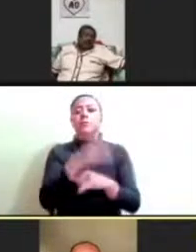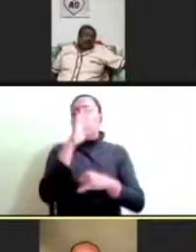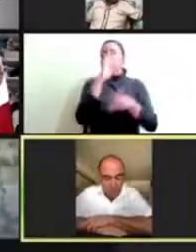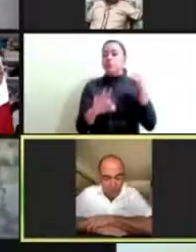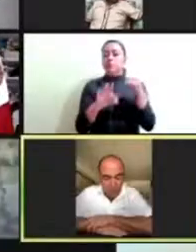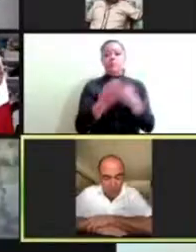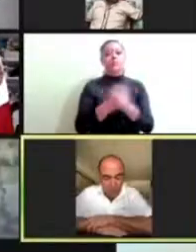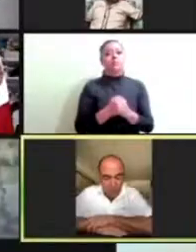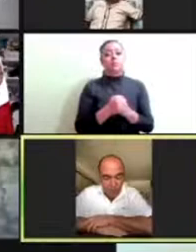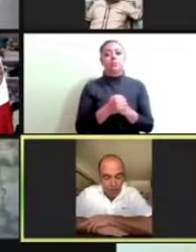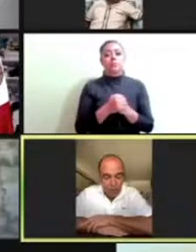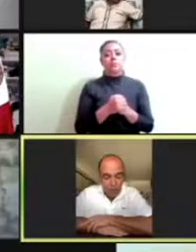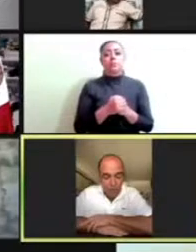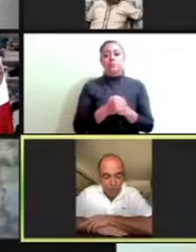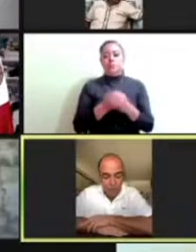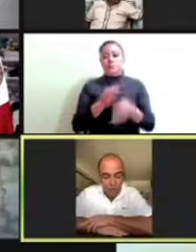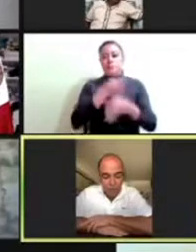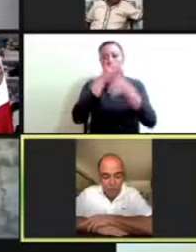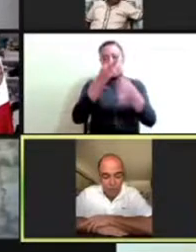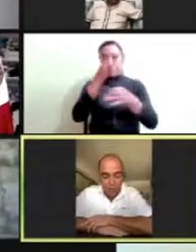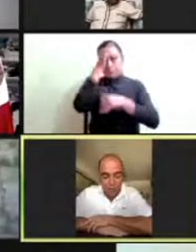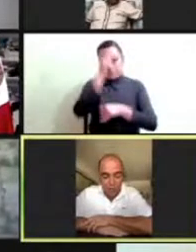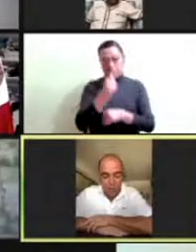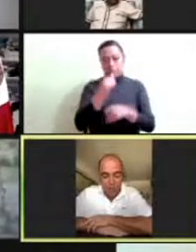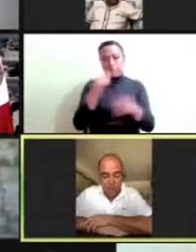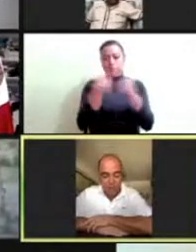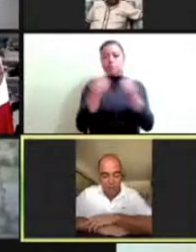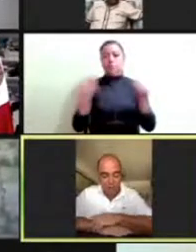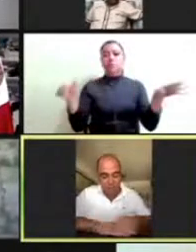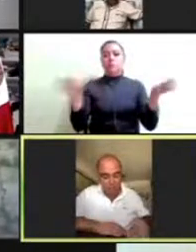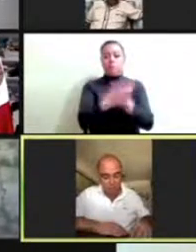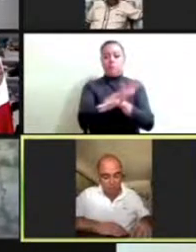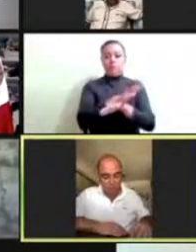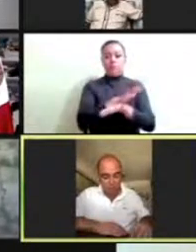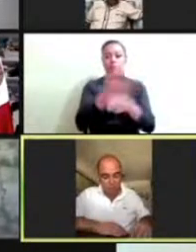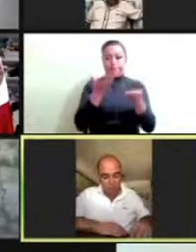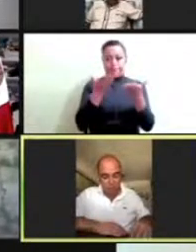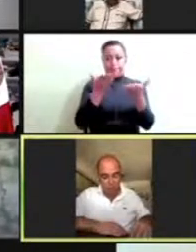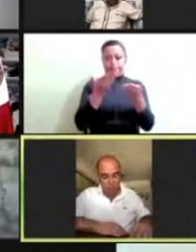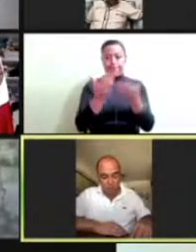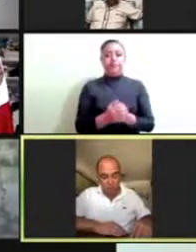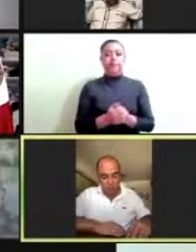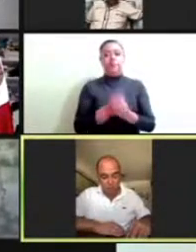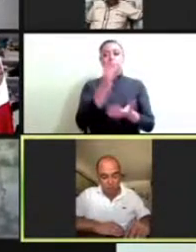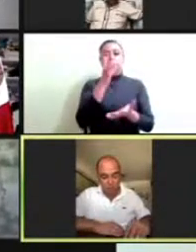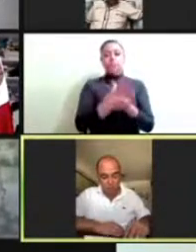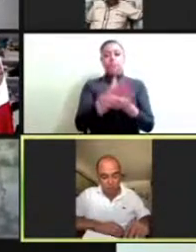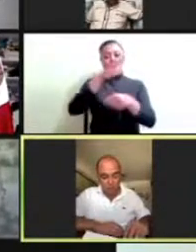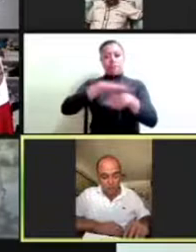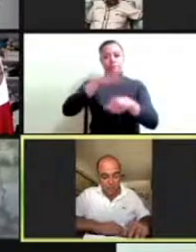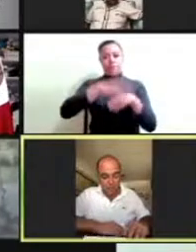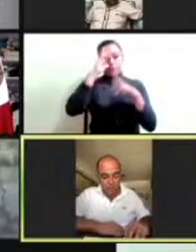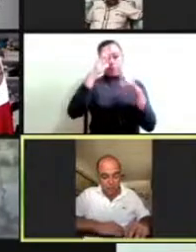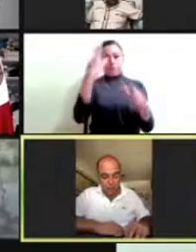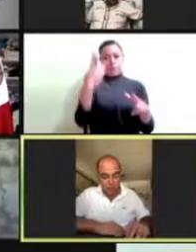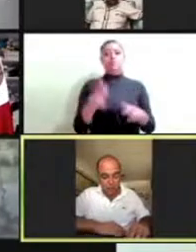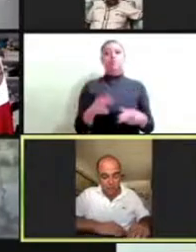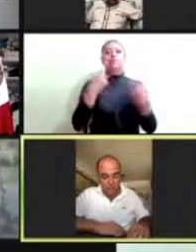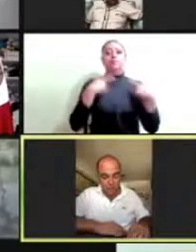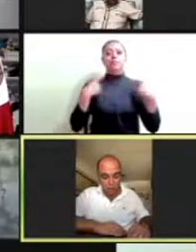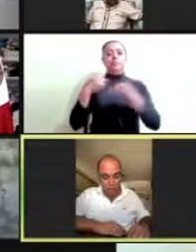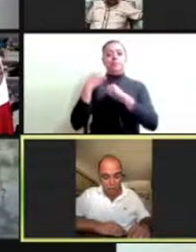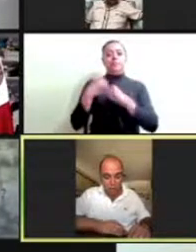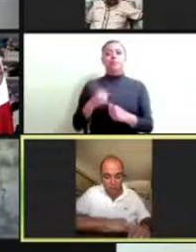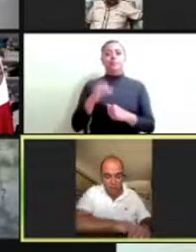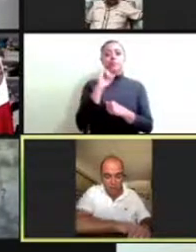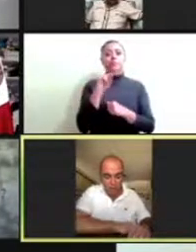el siguiente acuerdo con modificaciones en los siguientes términos. Único, se exhorta respetuosamente a la persona titular del Instituto de Vivienda